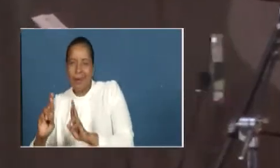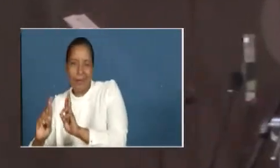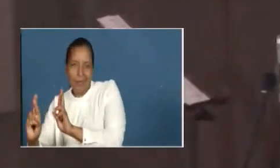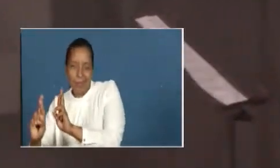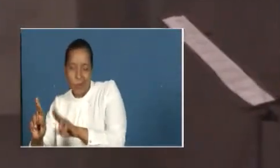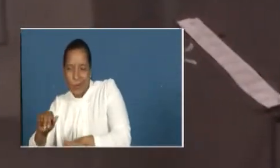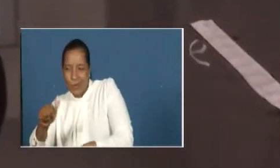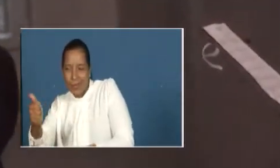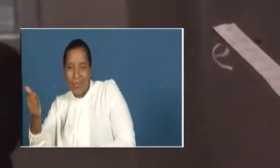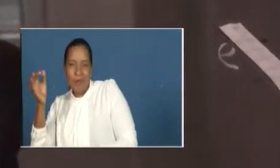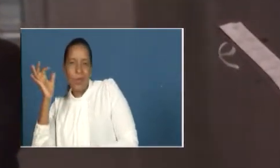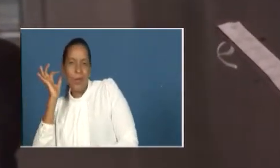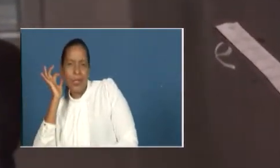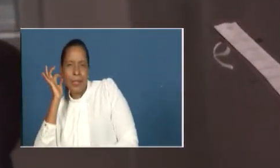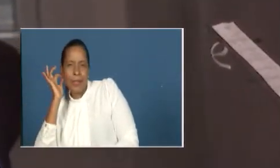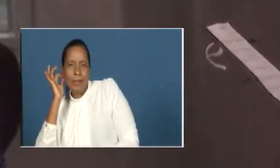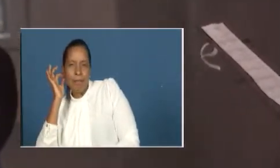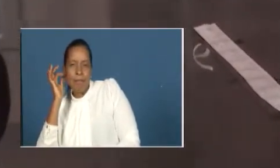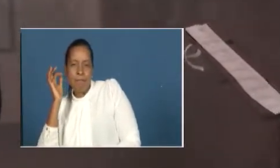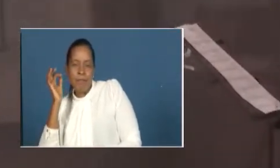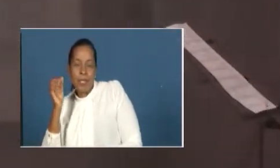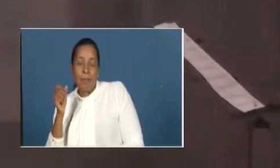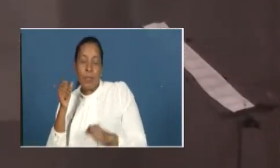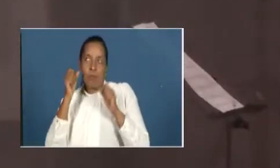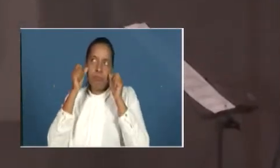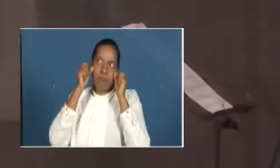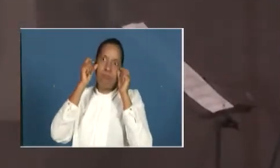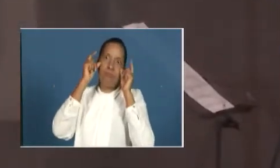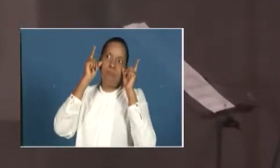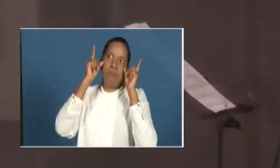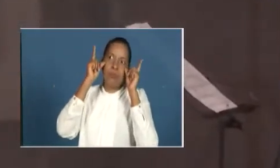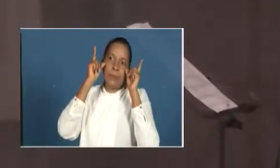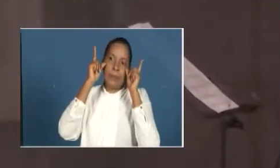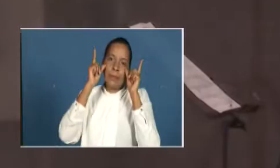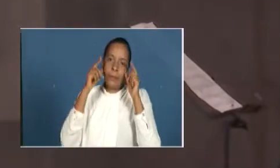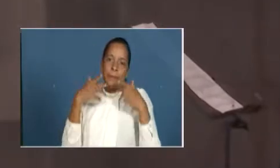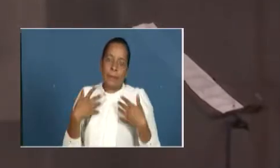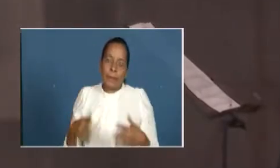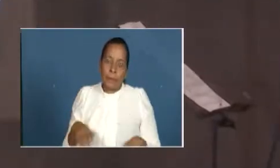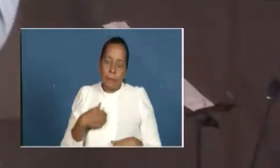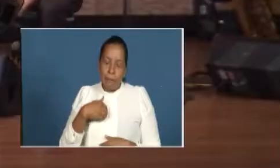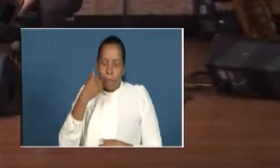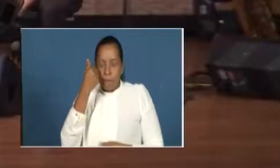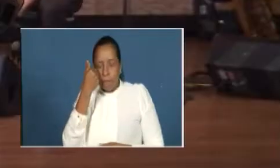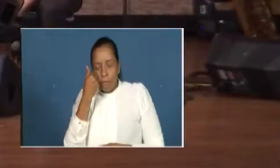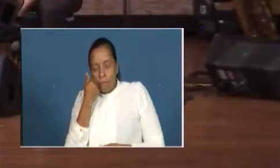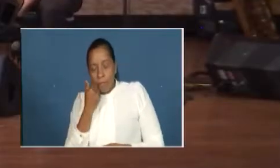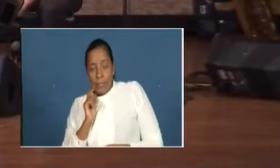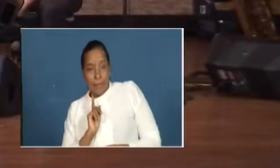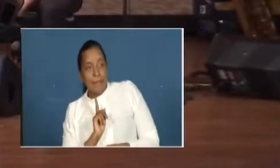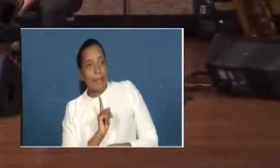Pero cuando se da cuenta que esas relaciones no lo llenan profundamente, quiere regresar.